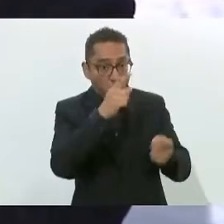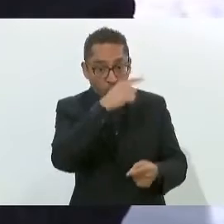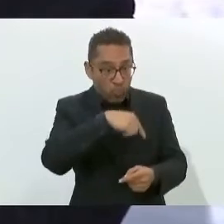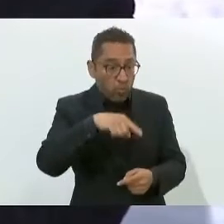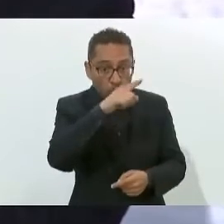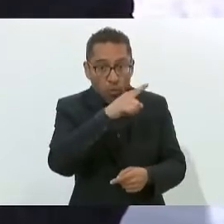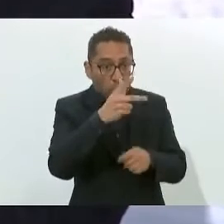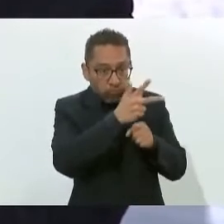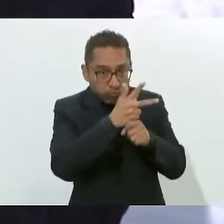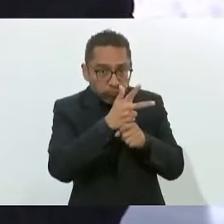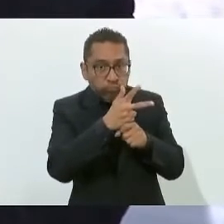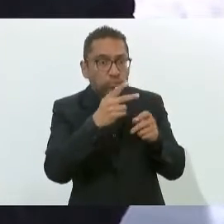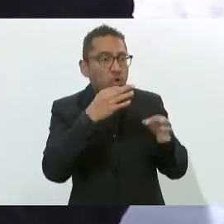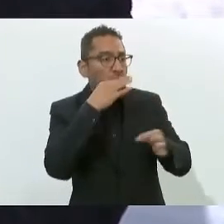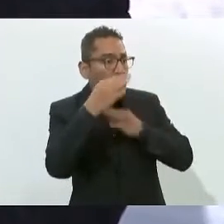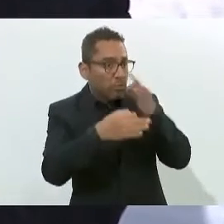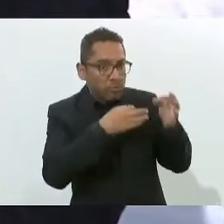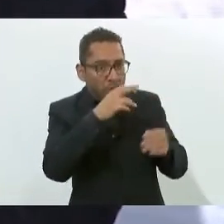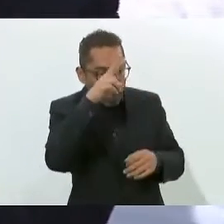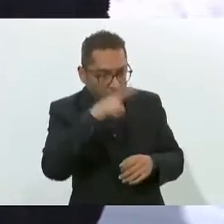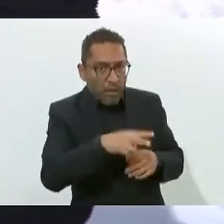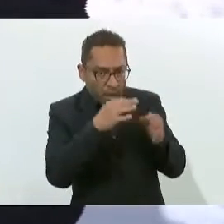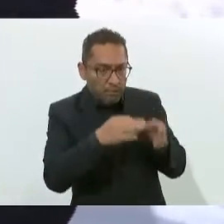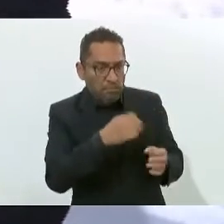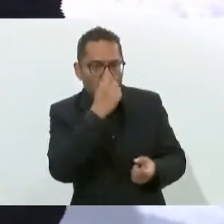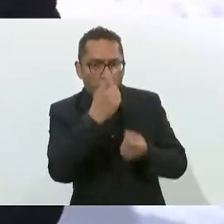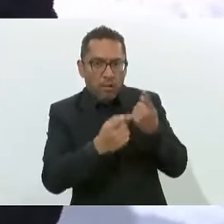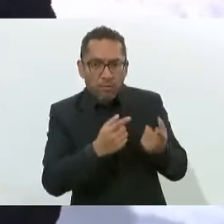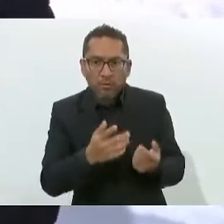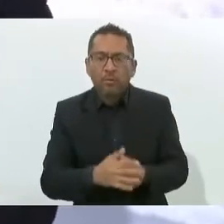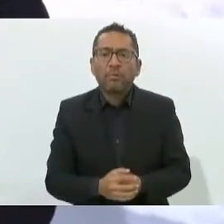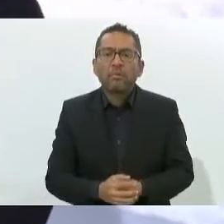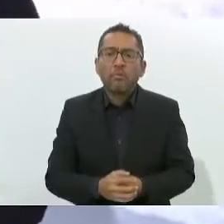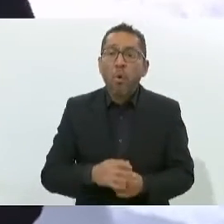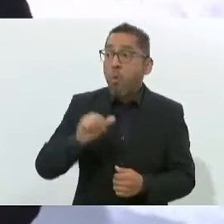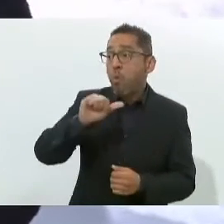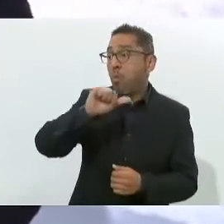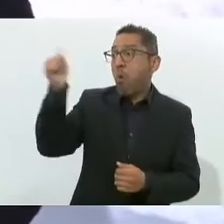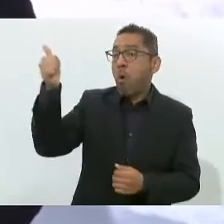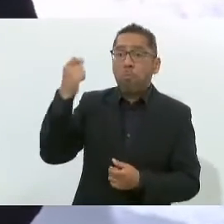verdad, no hablan de que